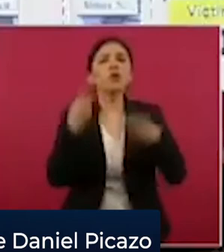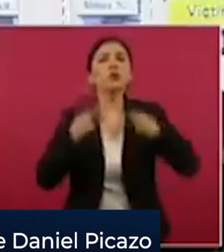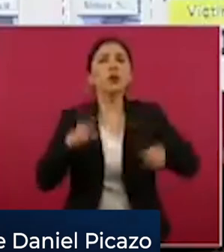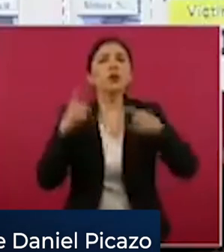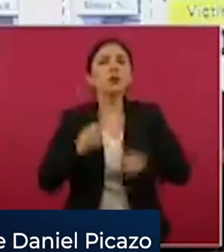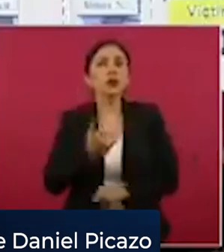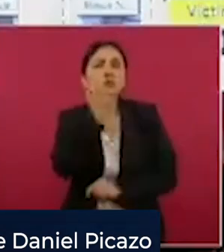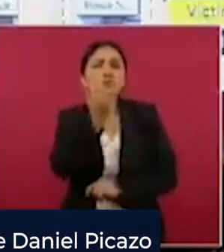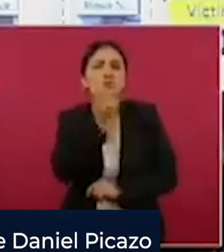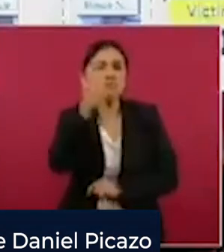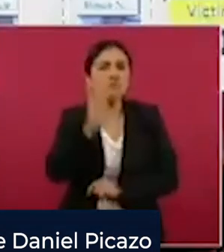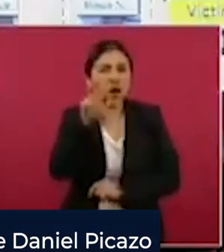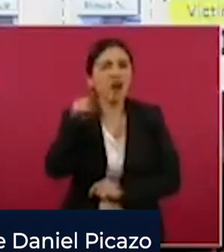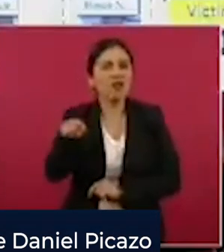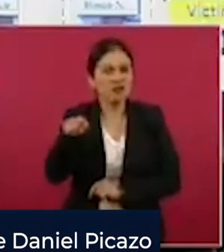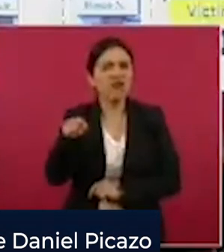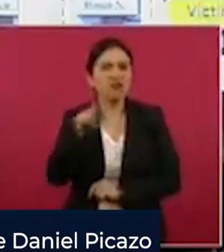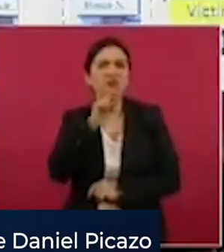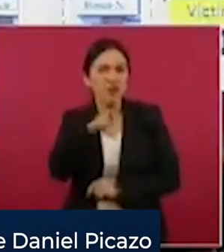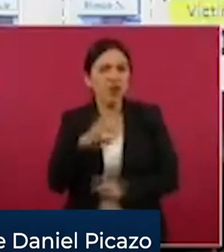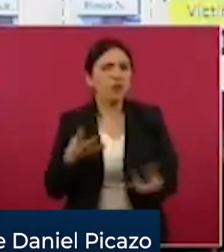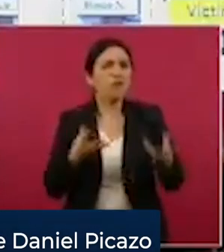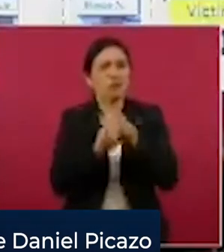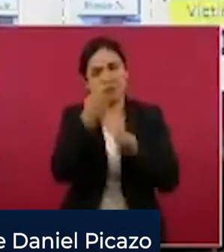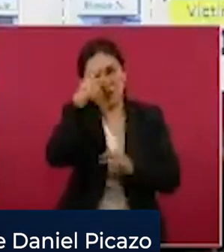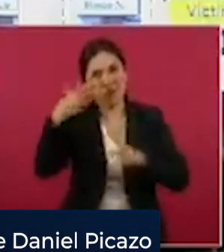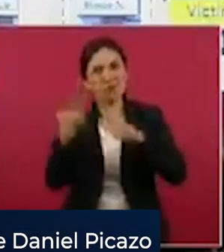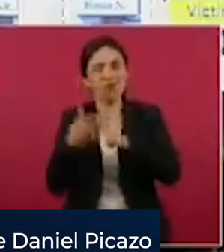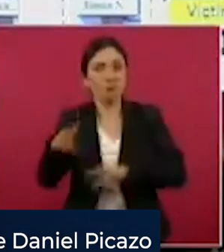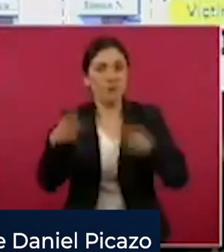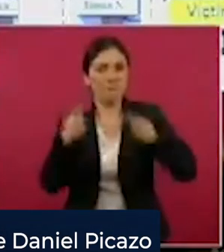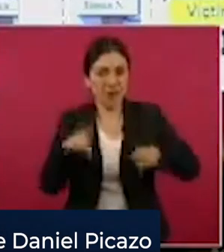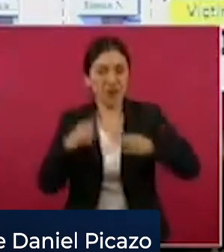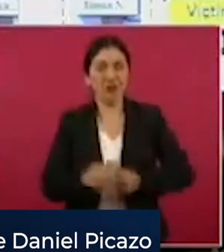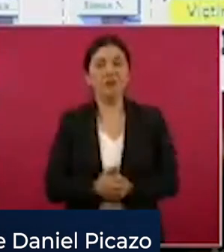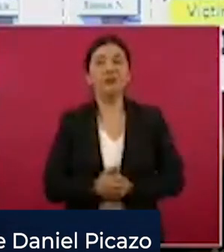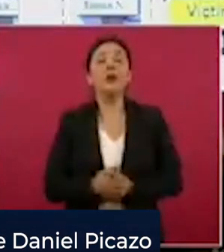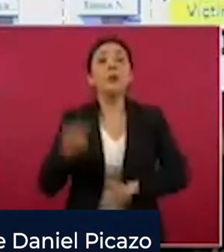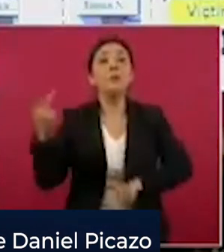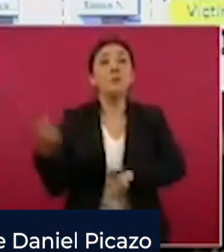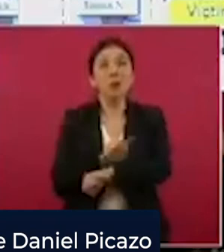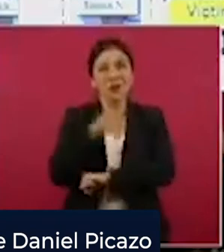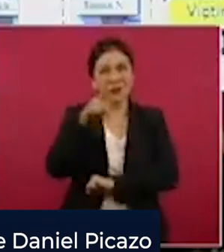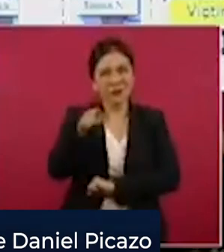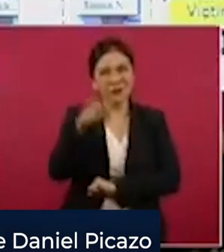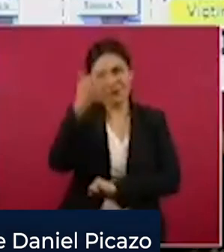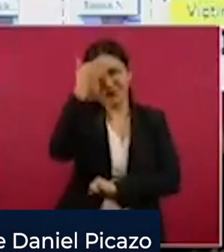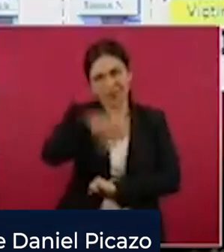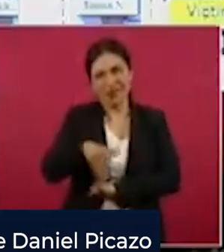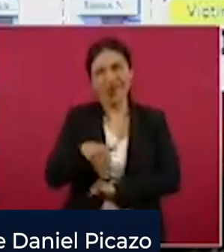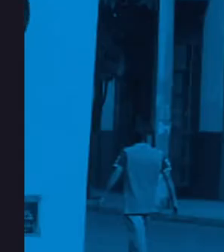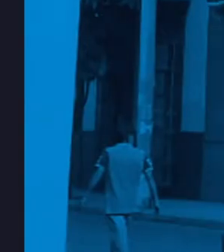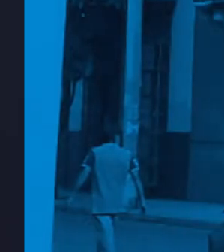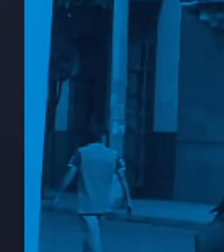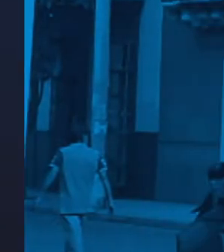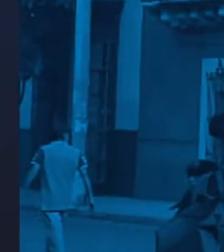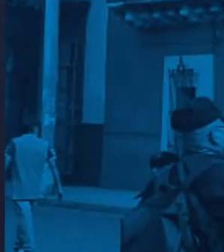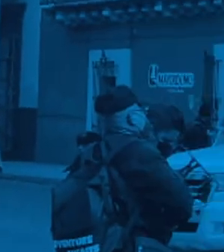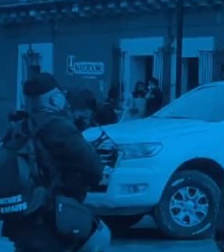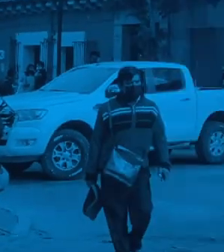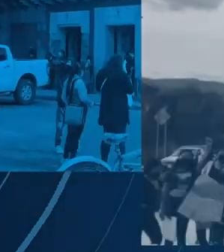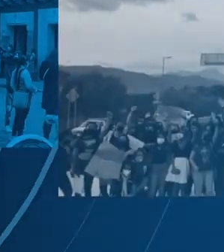a manos de pobladores de Huauchinango, Puebla, luego de un supuesto rumor sobre el secuestro de unos menores.